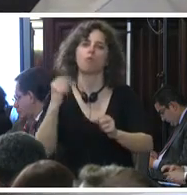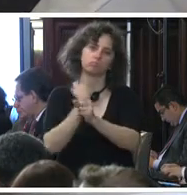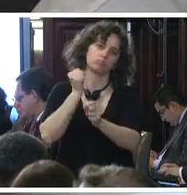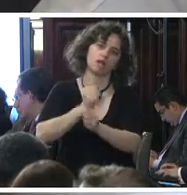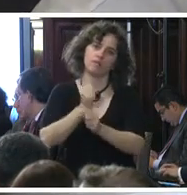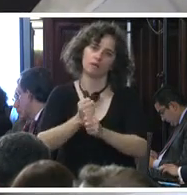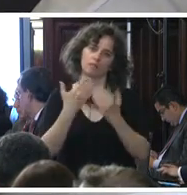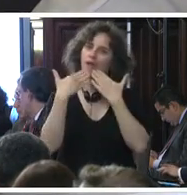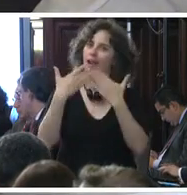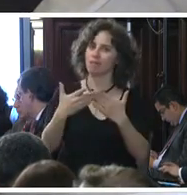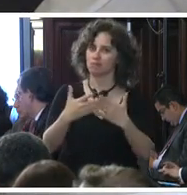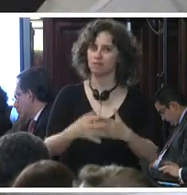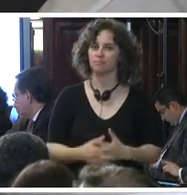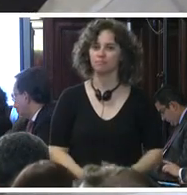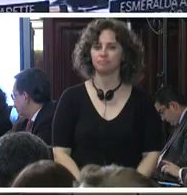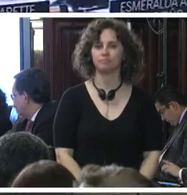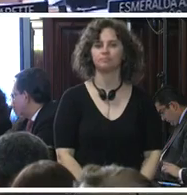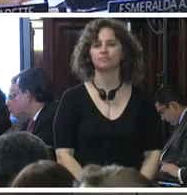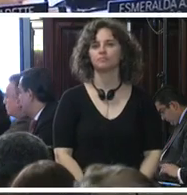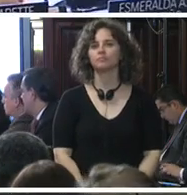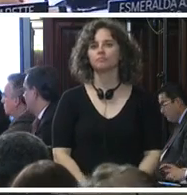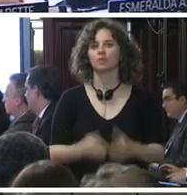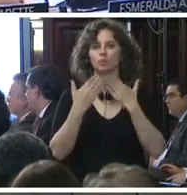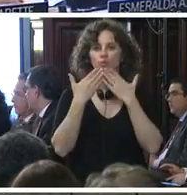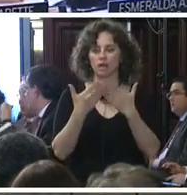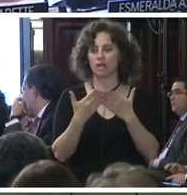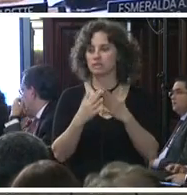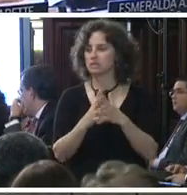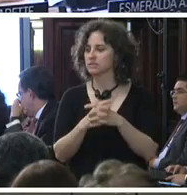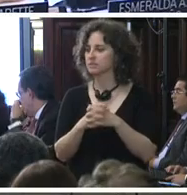trabajos muchas gracias y muchas gracias